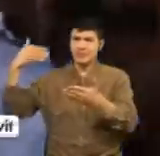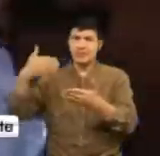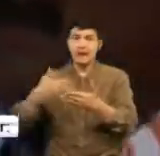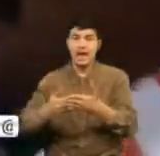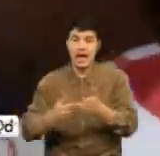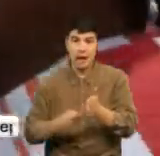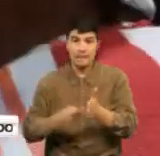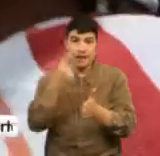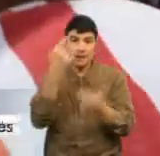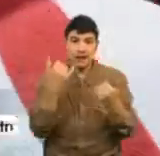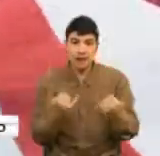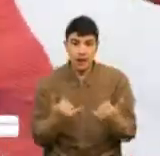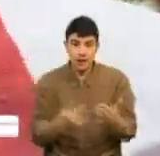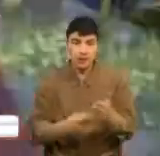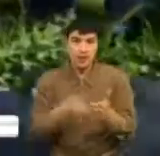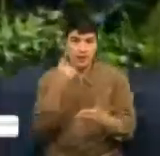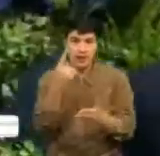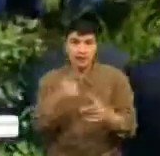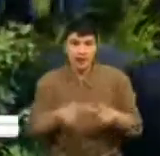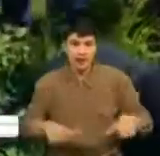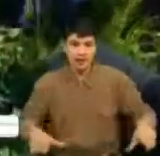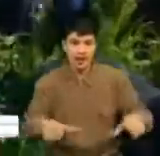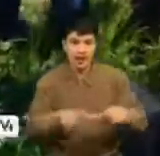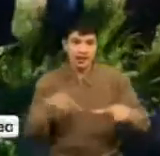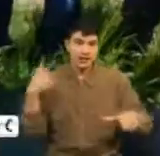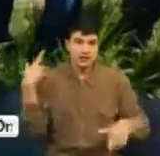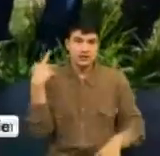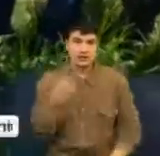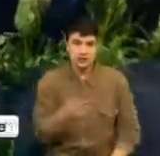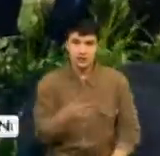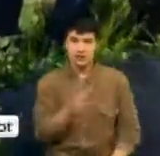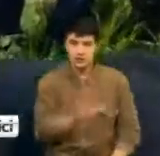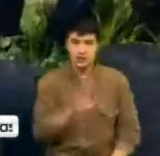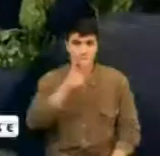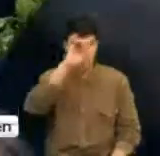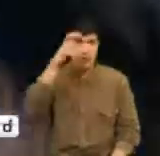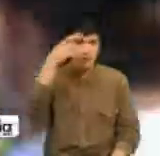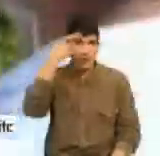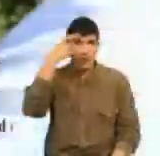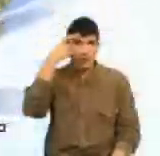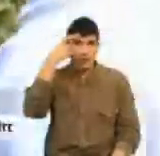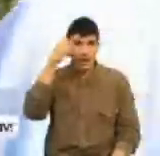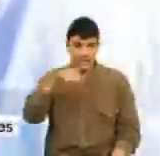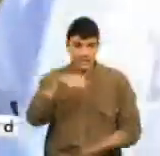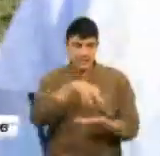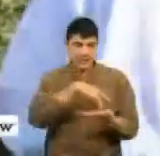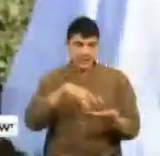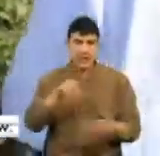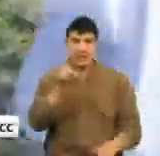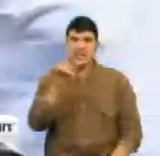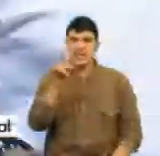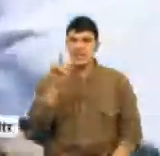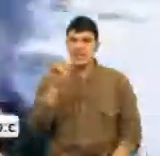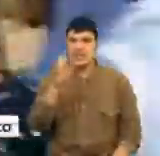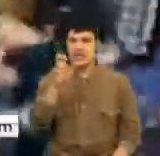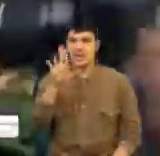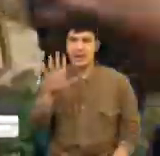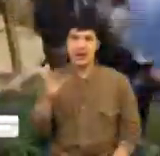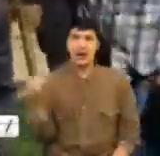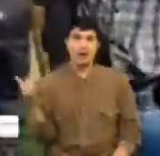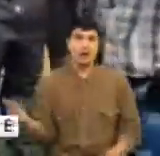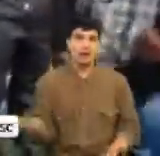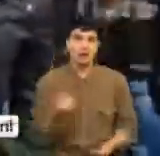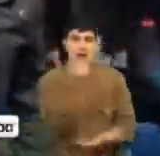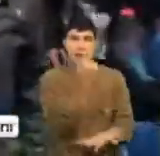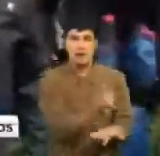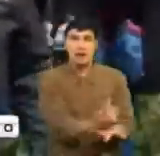primera vez en la historia de la región y en 2 ocasiones, un gobernador, el de Santander, Didier Tavera, hiciera presencia,